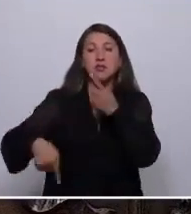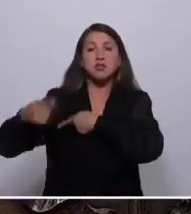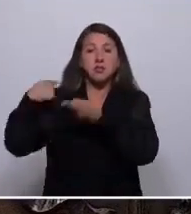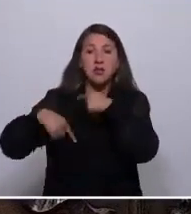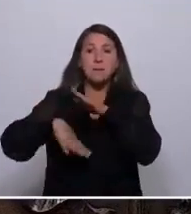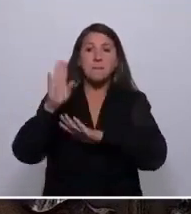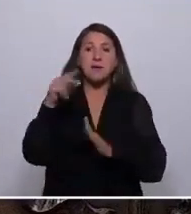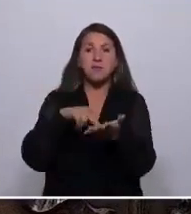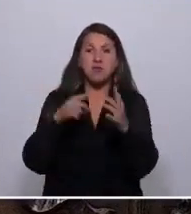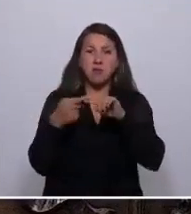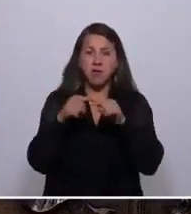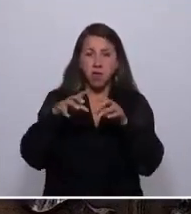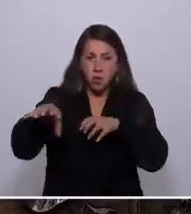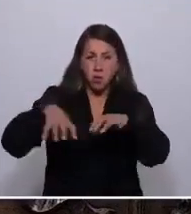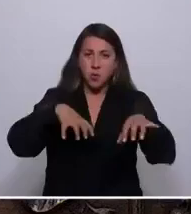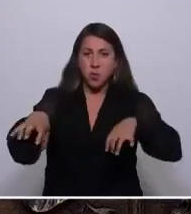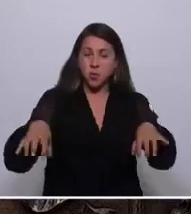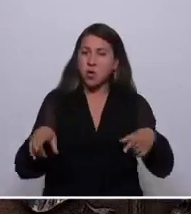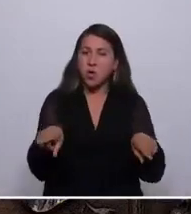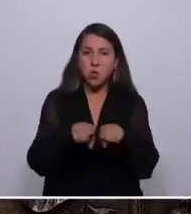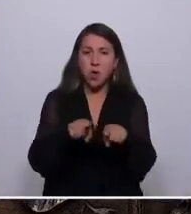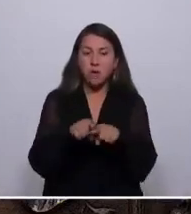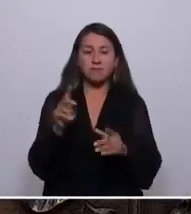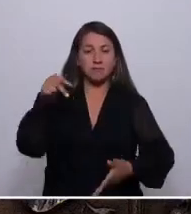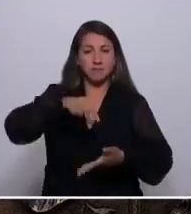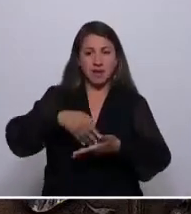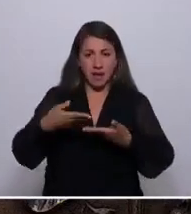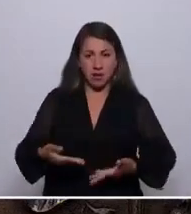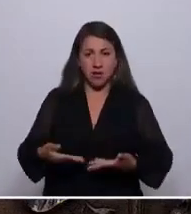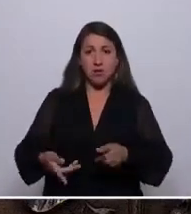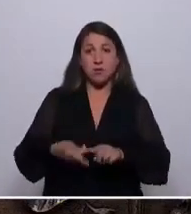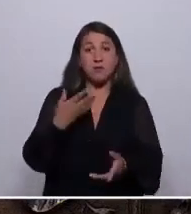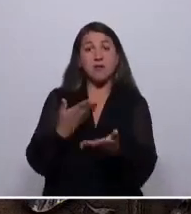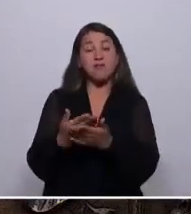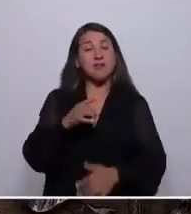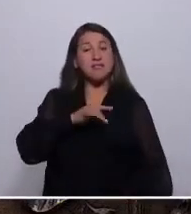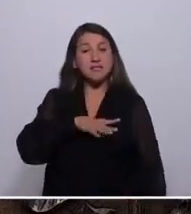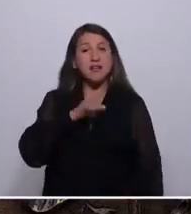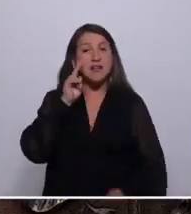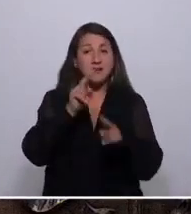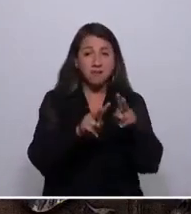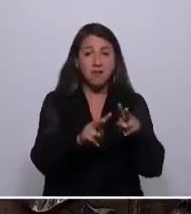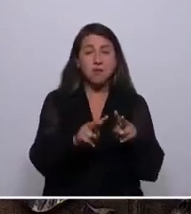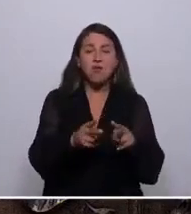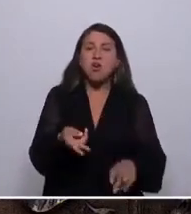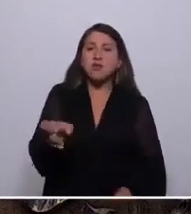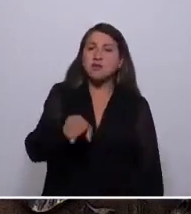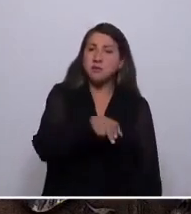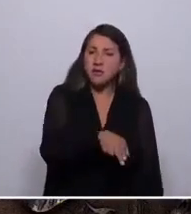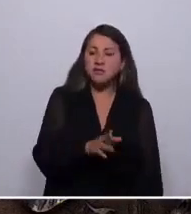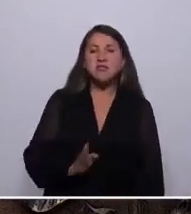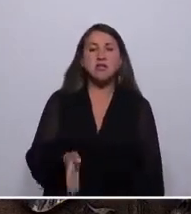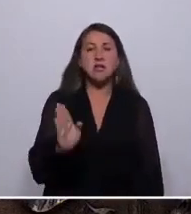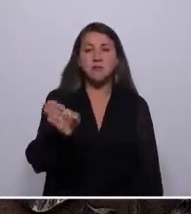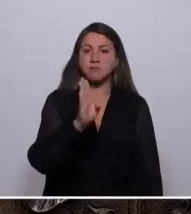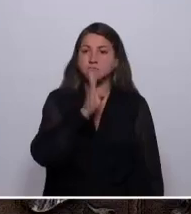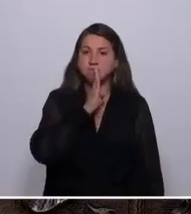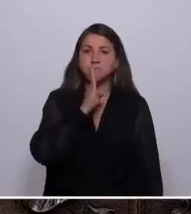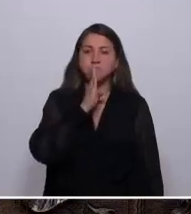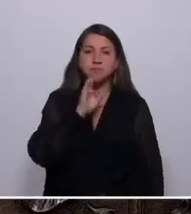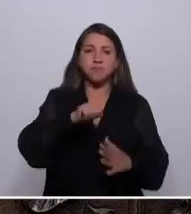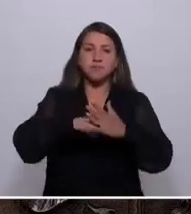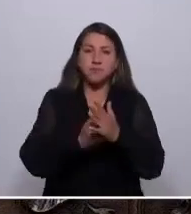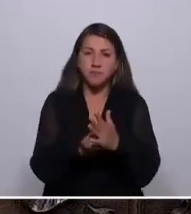masculinizado. Aún así, este hecho histórico sin precedentes, vemos como repetidamente seguimos siendo calladas, omitidas